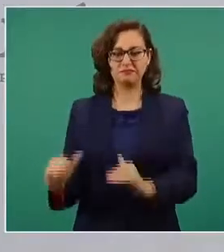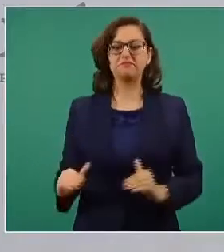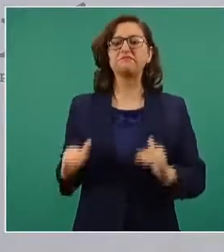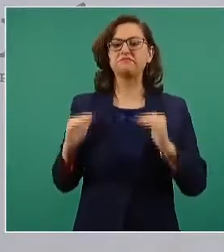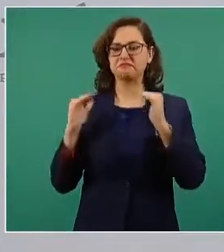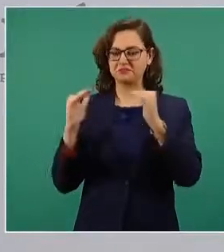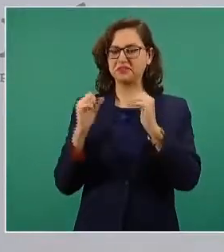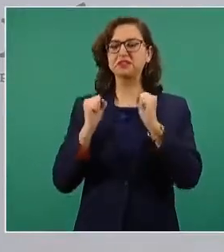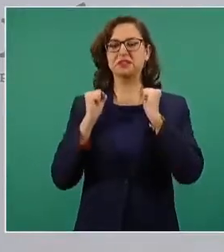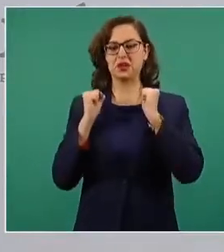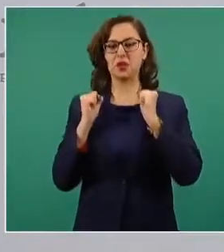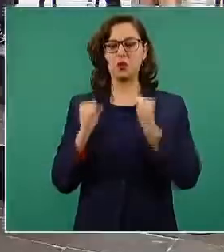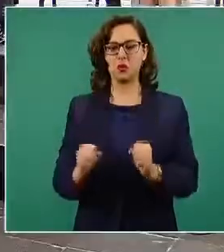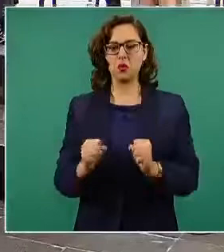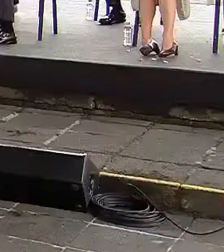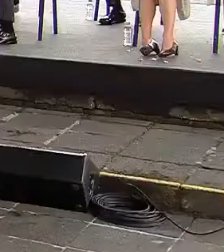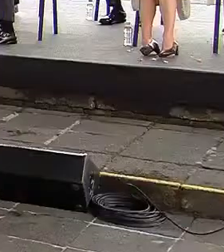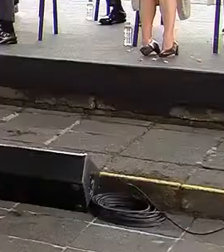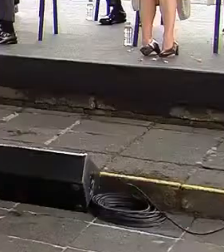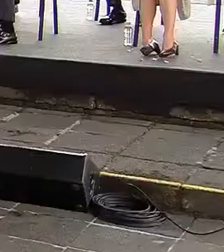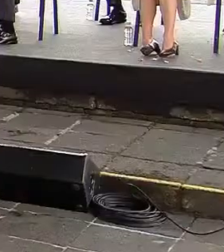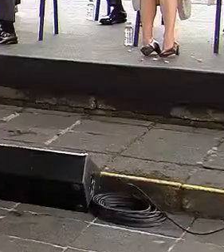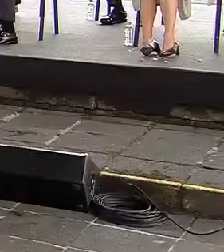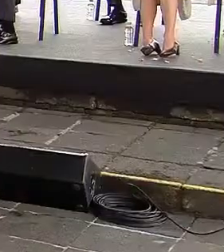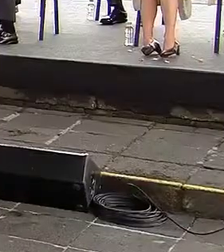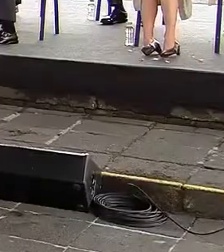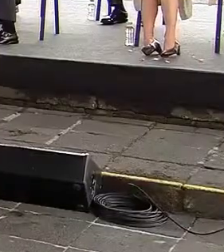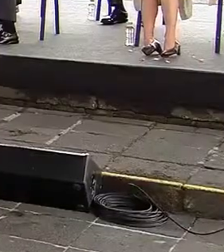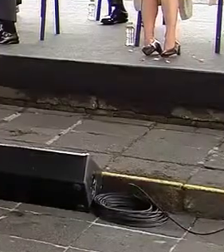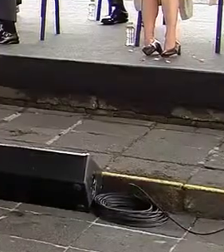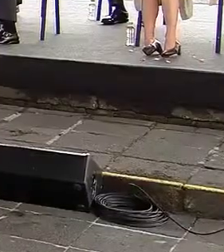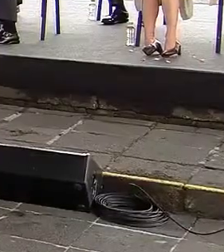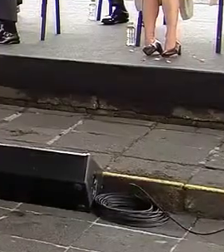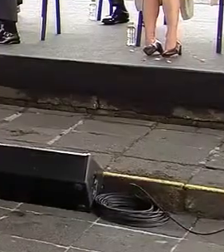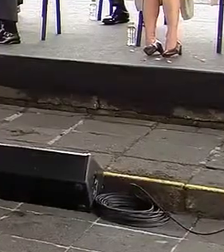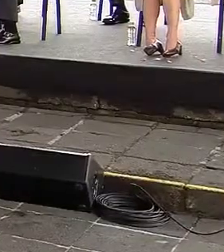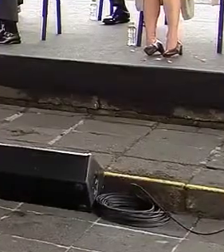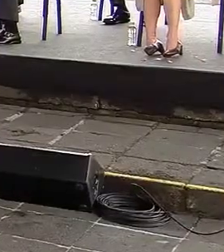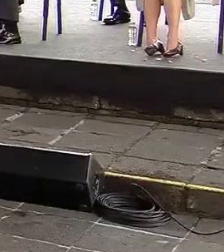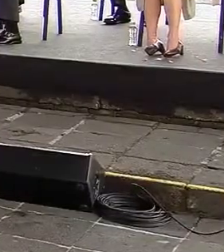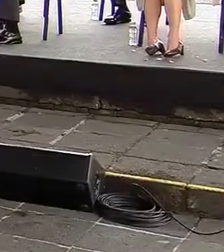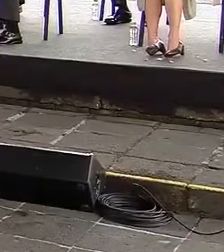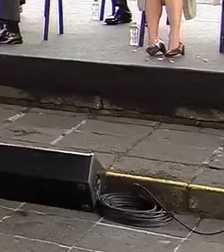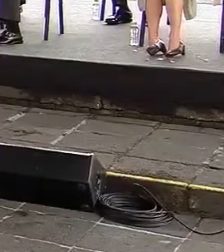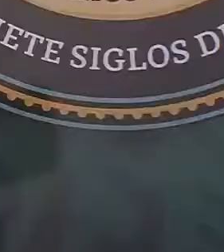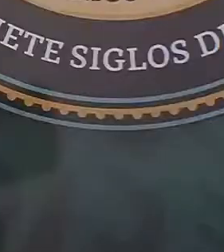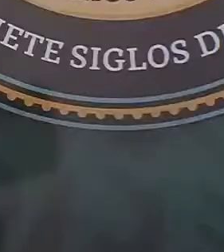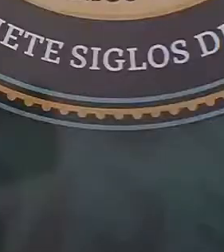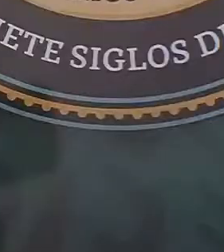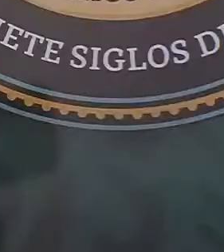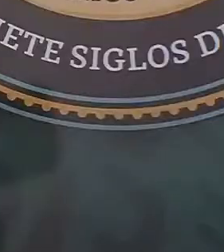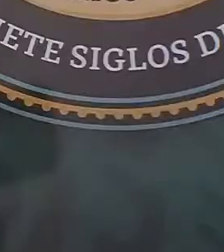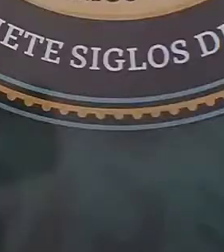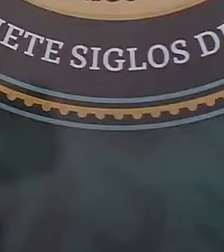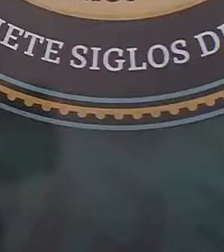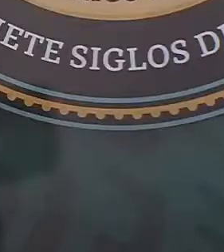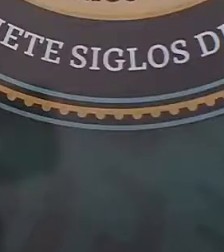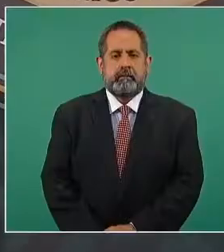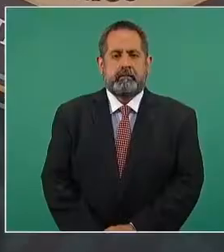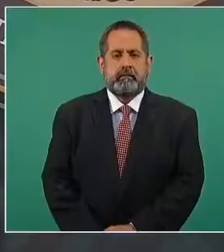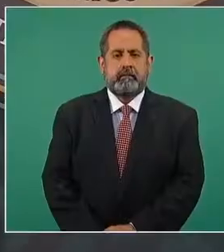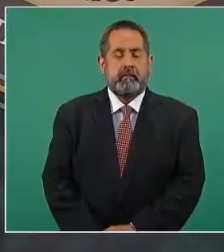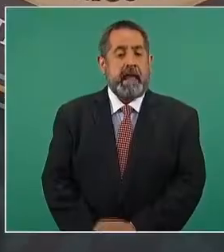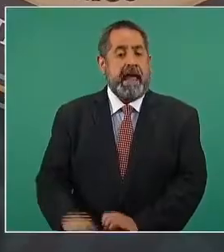intentado eliminar. Traigo aquí el abrazo fraterno de mi pueblo, de mi partido, del expresidente